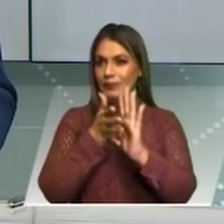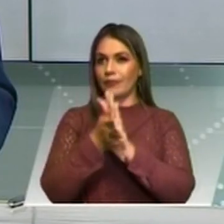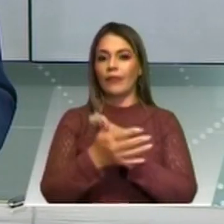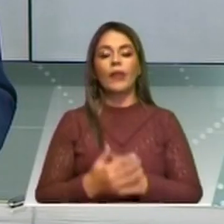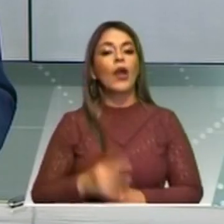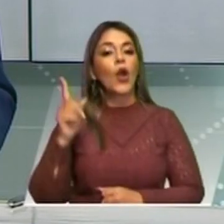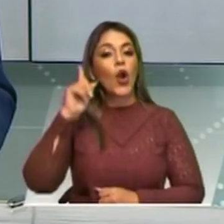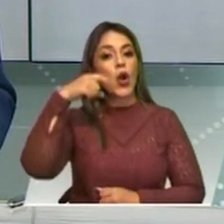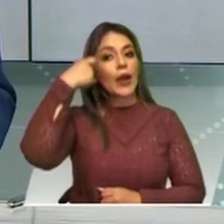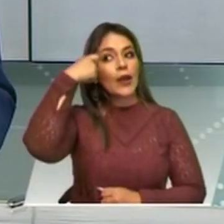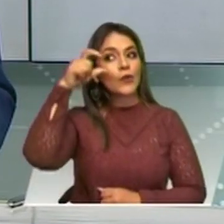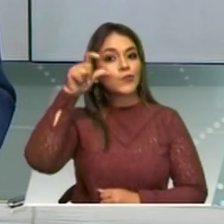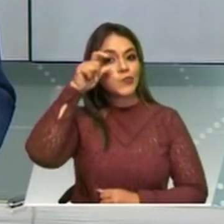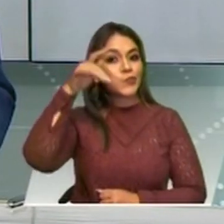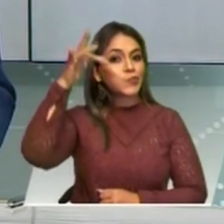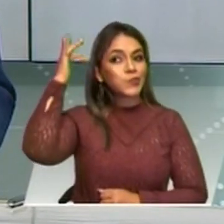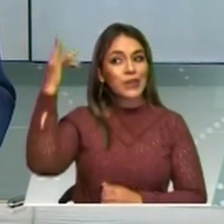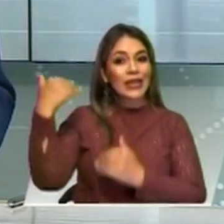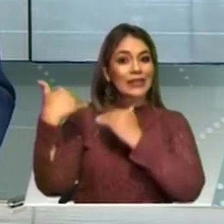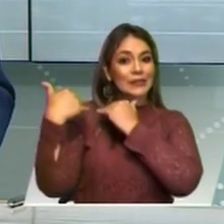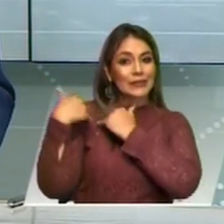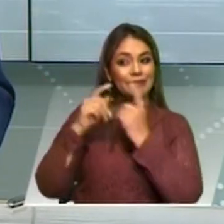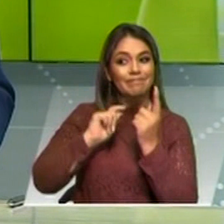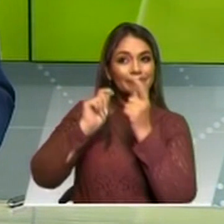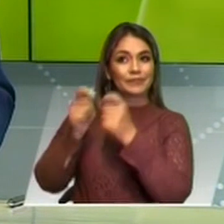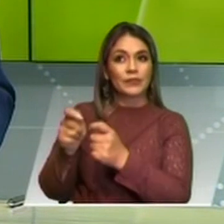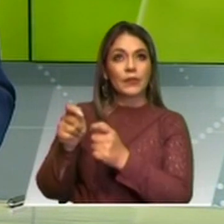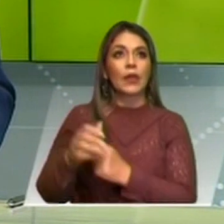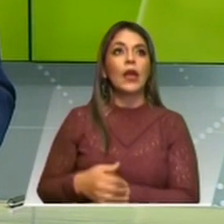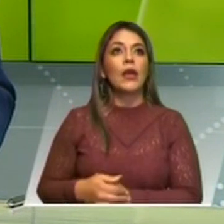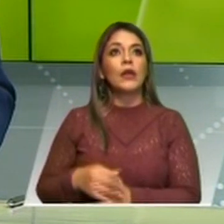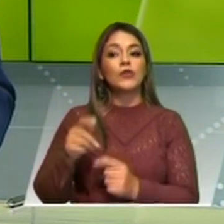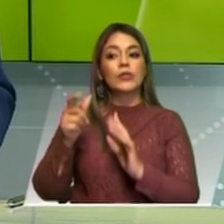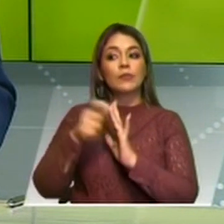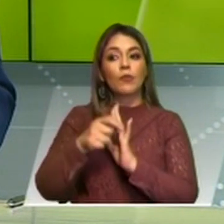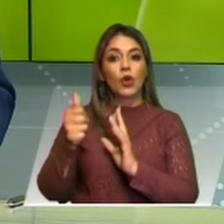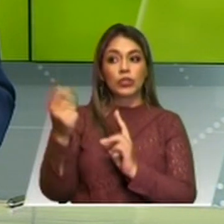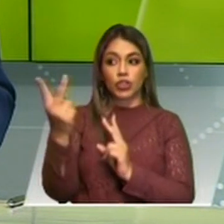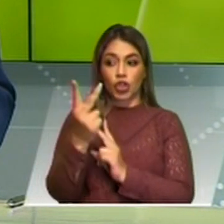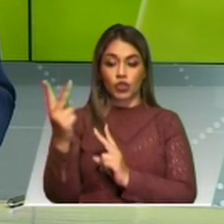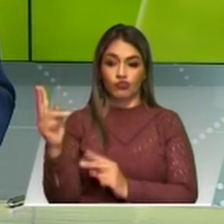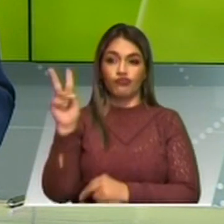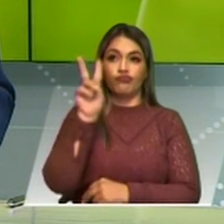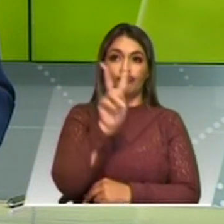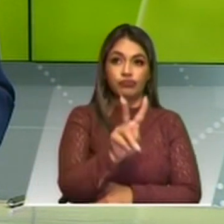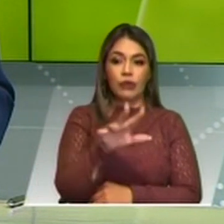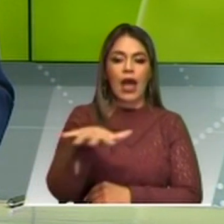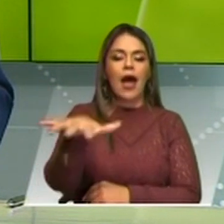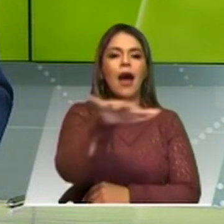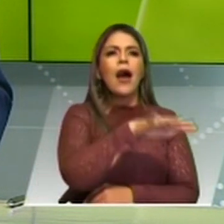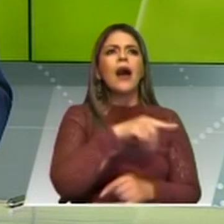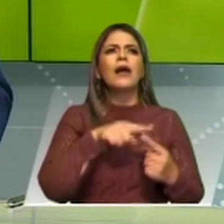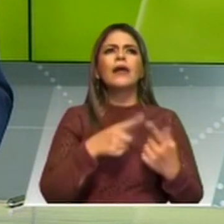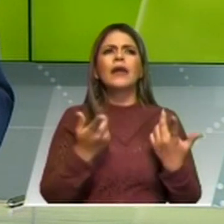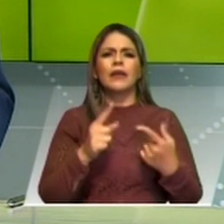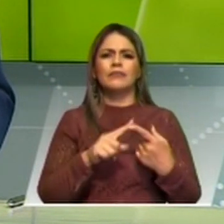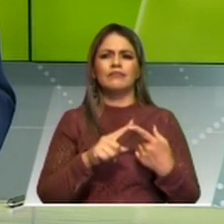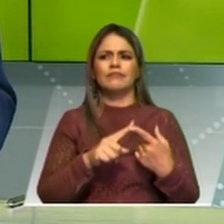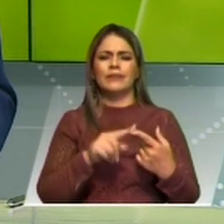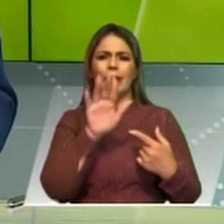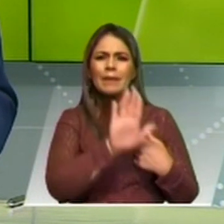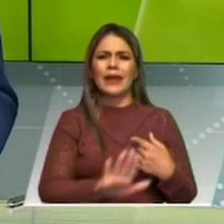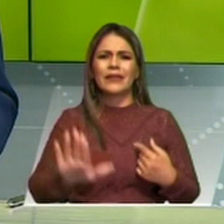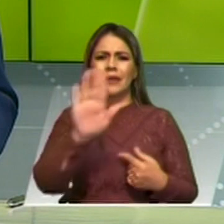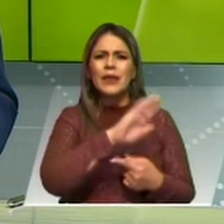gobernador encargado de Antioquia, Luis Fernando Suárez Vélez, y su esposa, Sandra López, asistieron al encuentro de primeras damas y gestoras sociales del